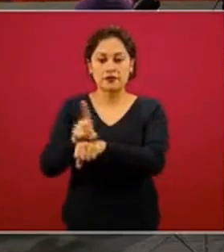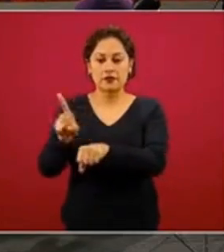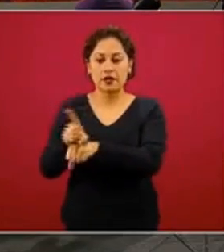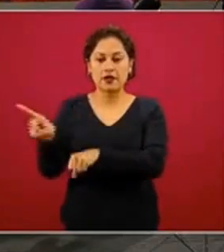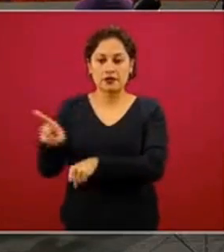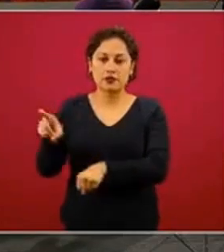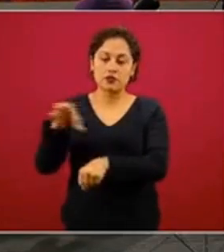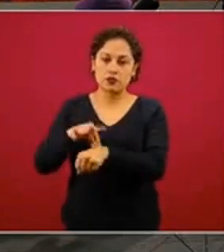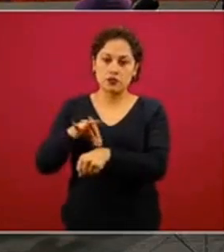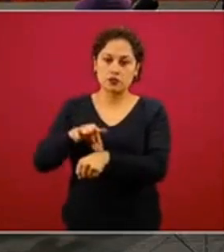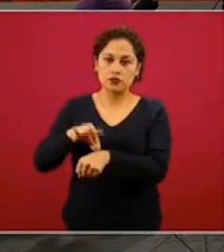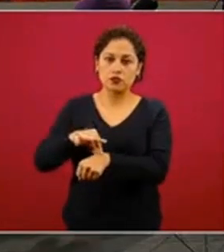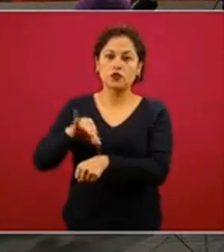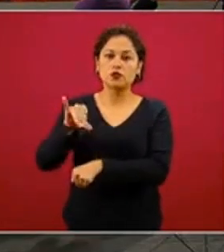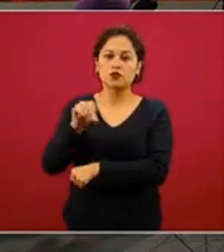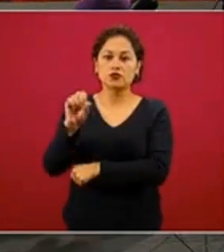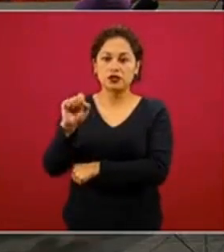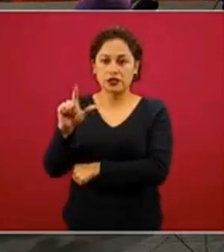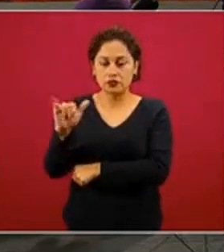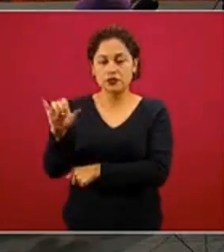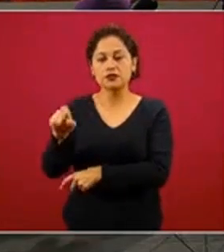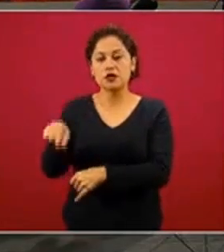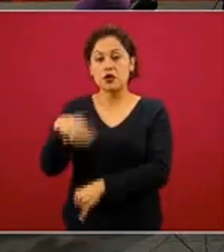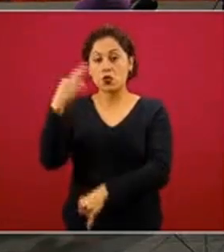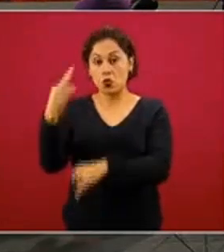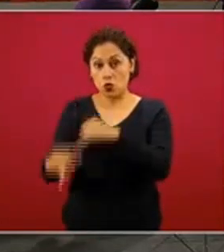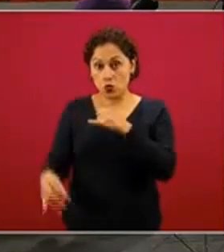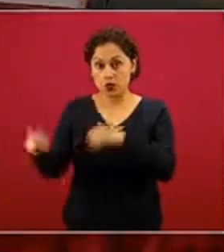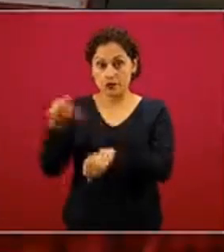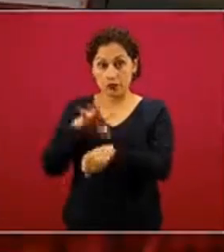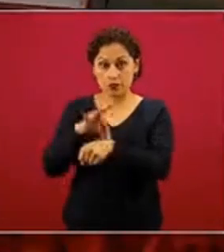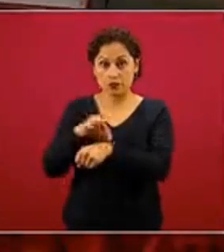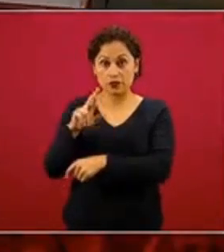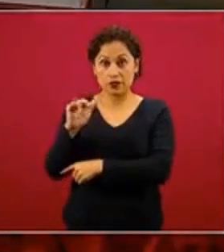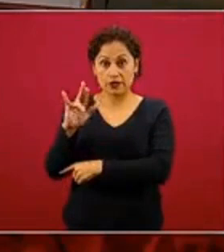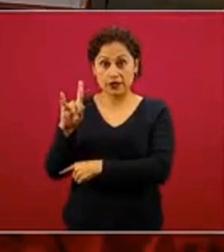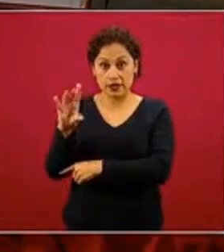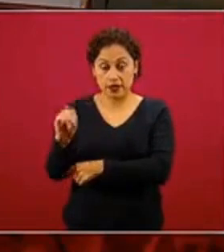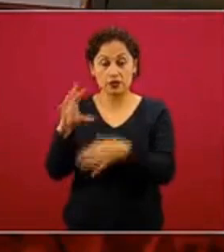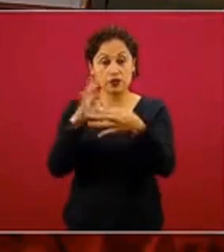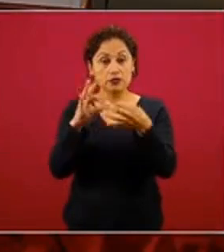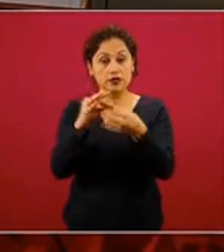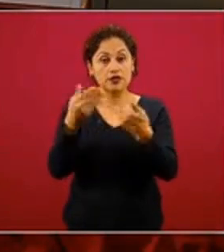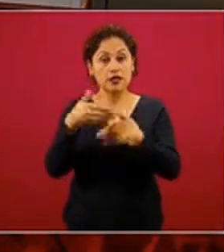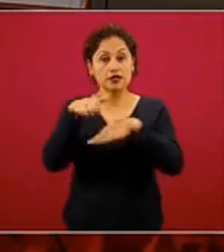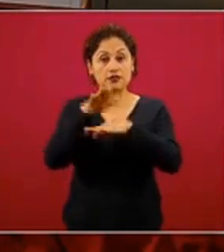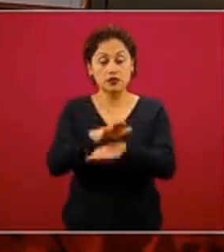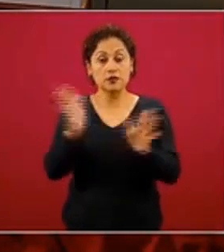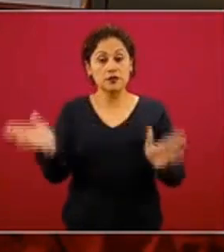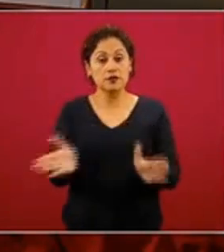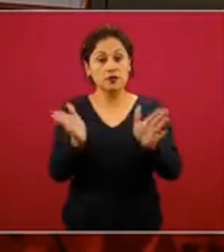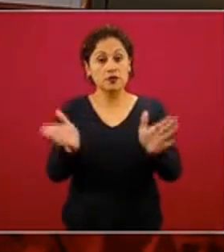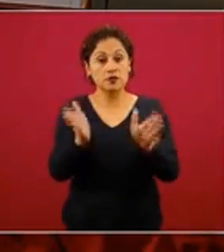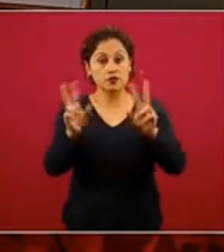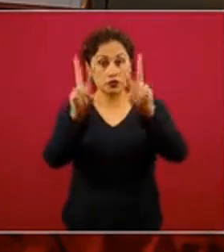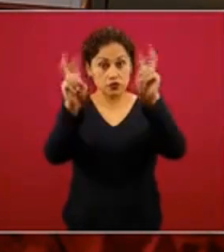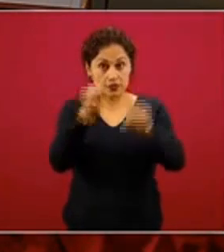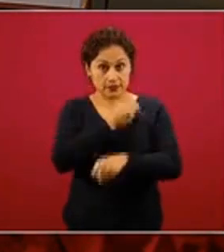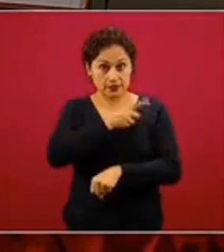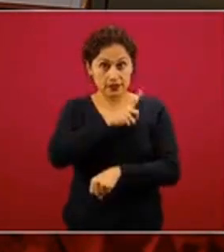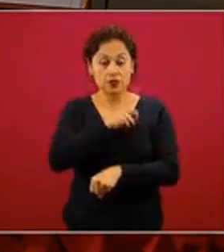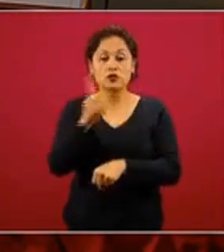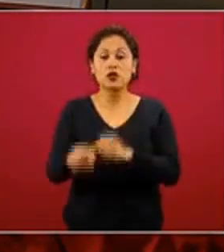Salomía y finalmente el doctor Ricardo Cortés nos va a hablar de las acciones de promoción y prevención y nos va a hablar de una nueva